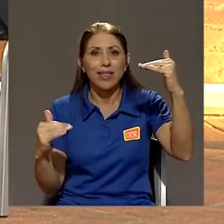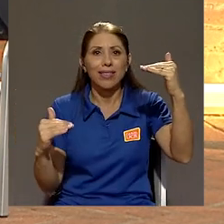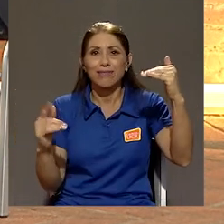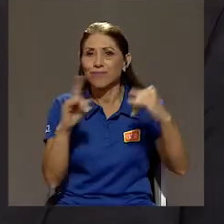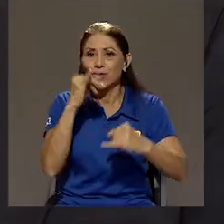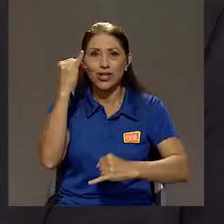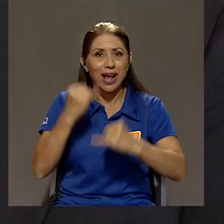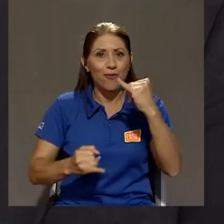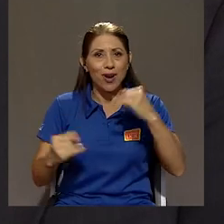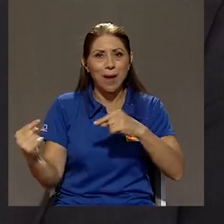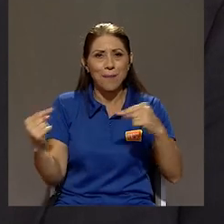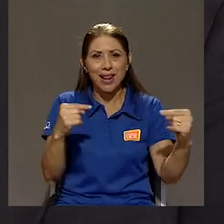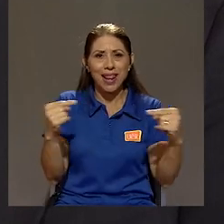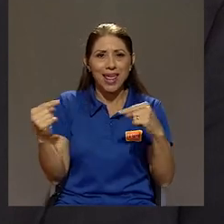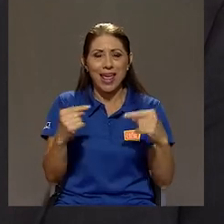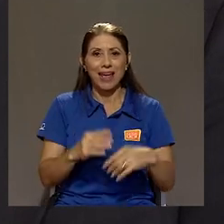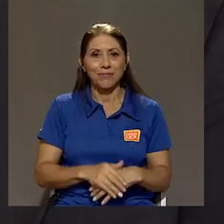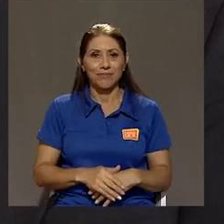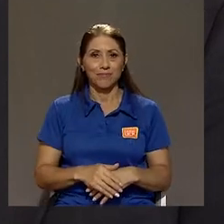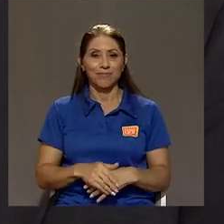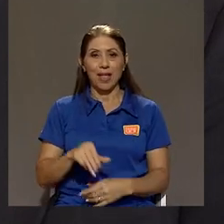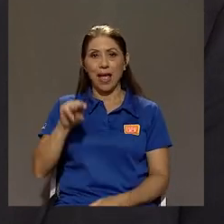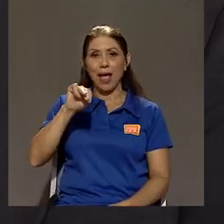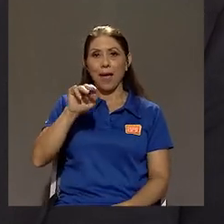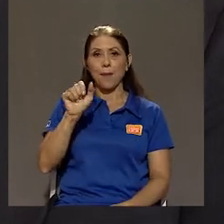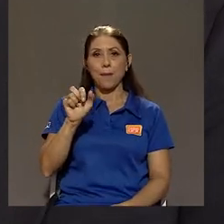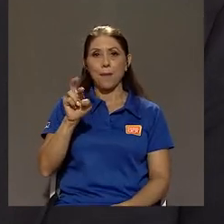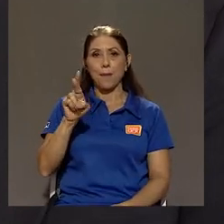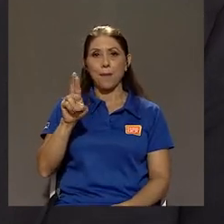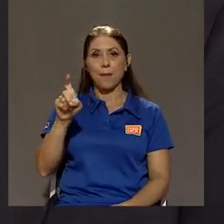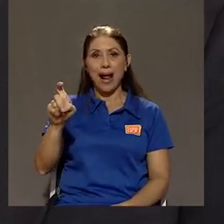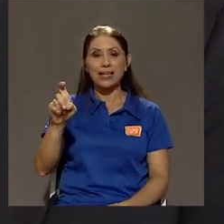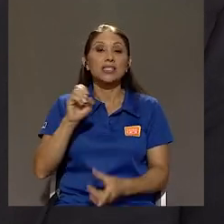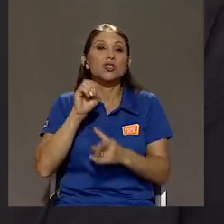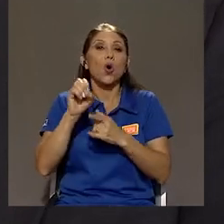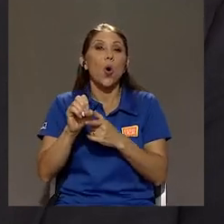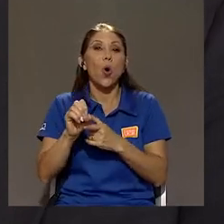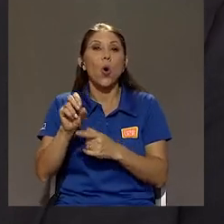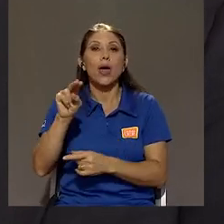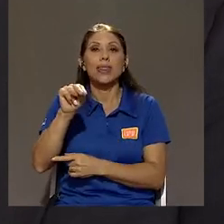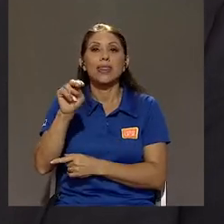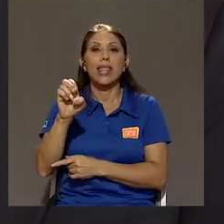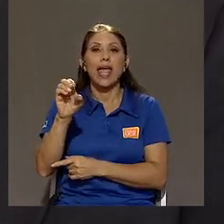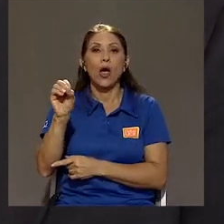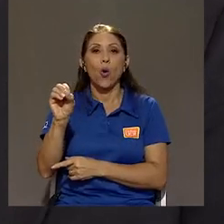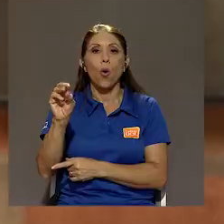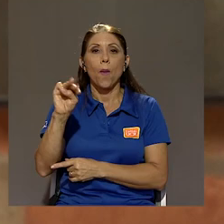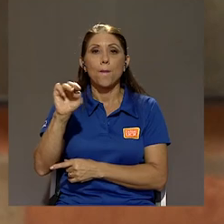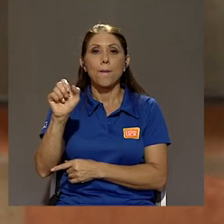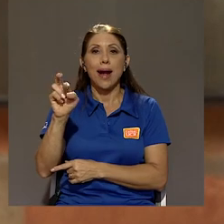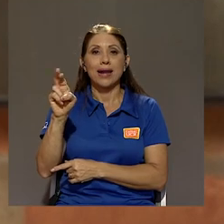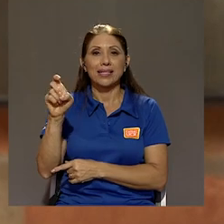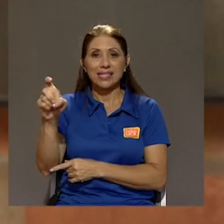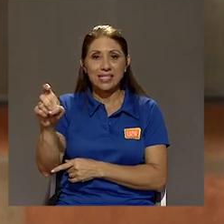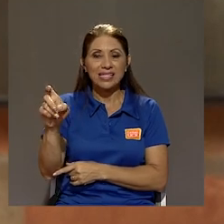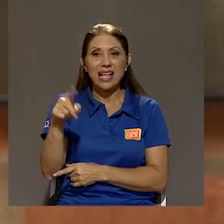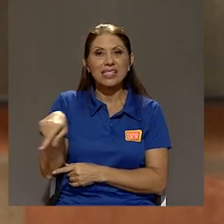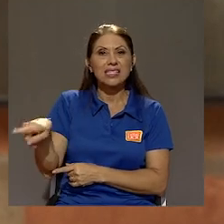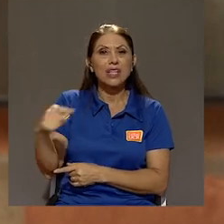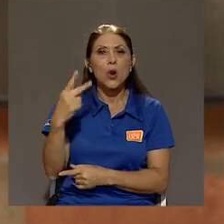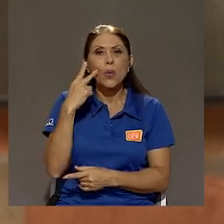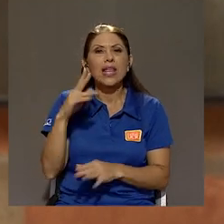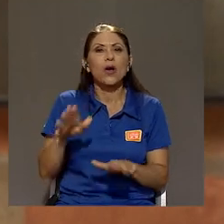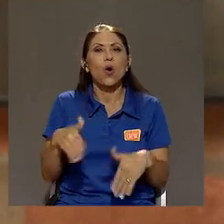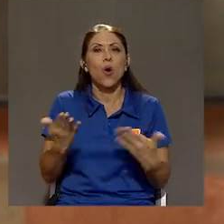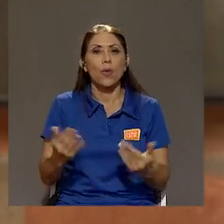¿Y Marx o los neomarxistas cómo lo verían? Bueno,